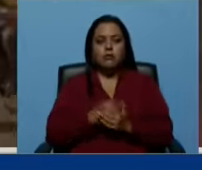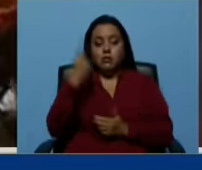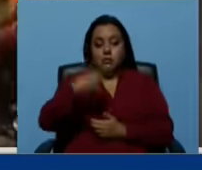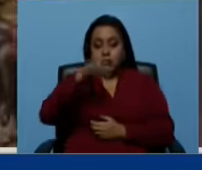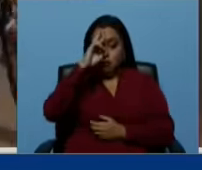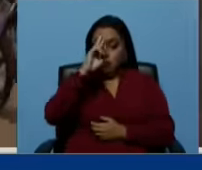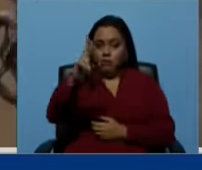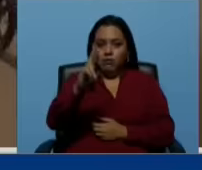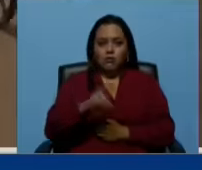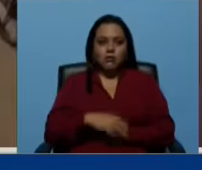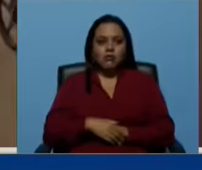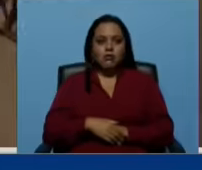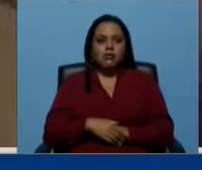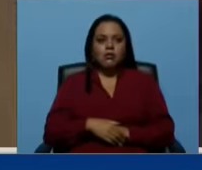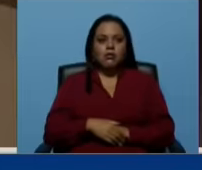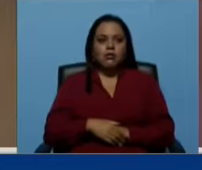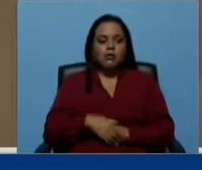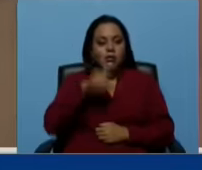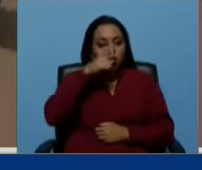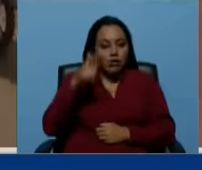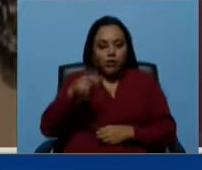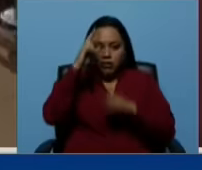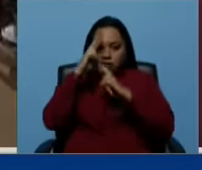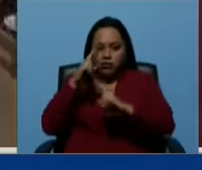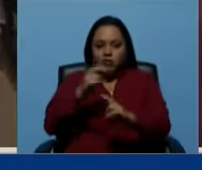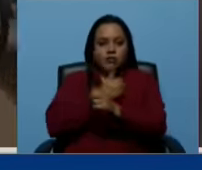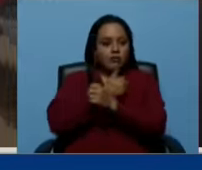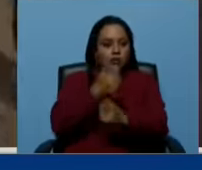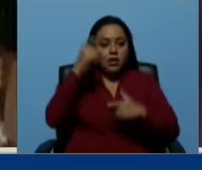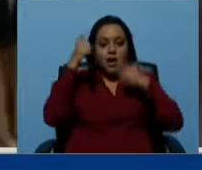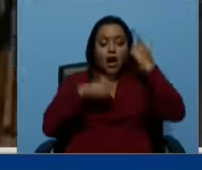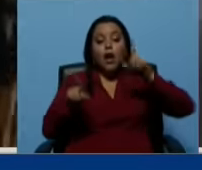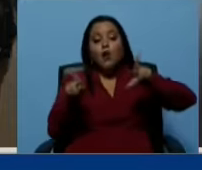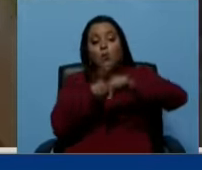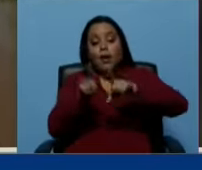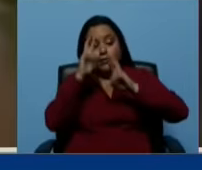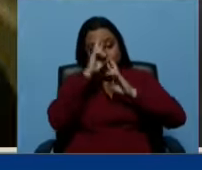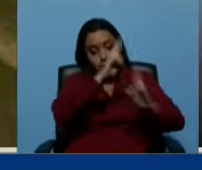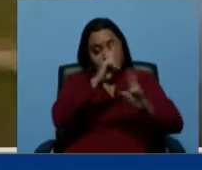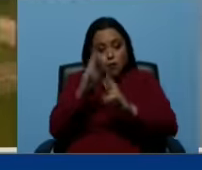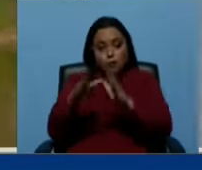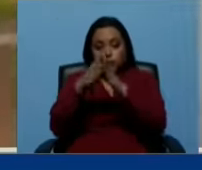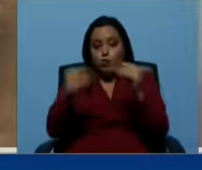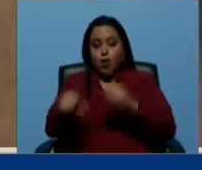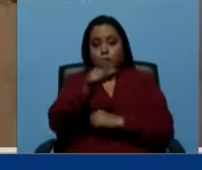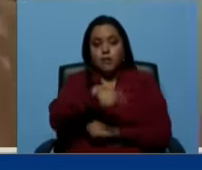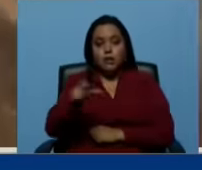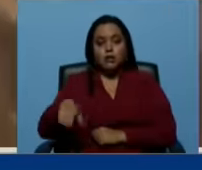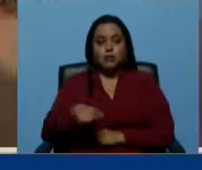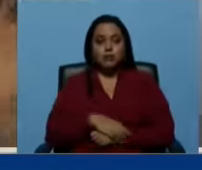respetar al pueblo que respeta y ama a Chávez, como nosotros respetamos a todo el mundo.